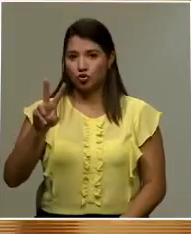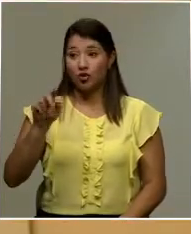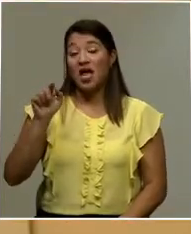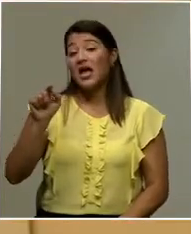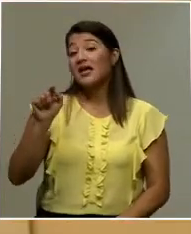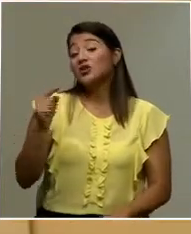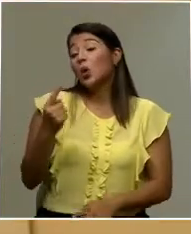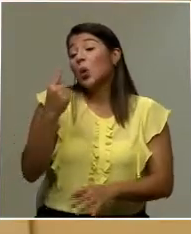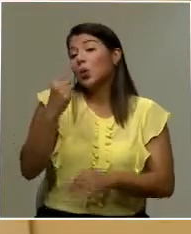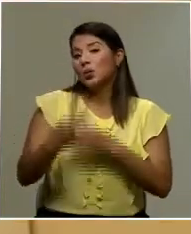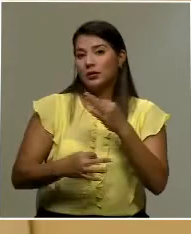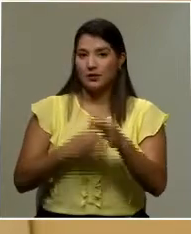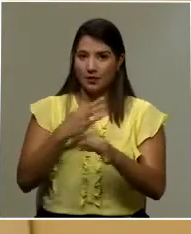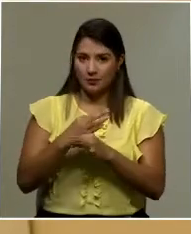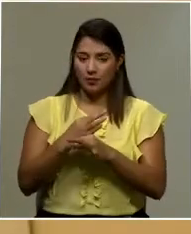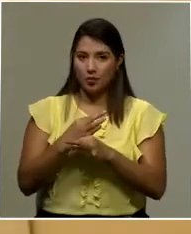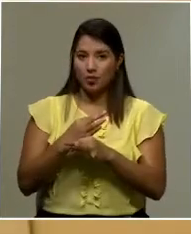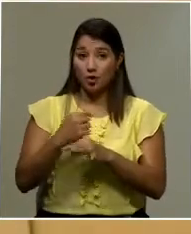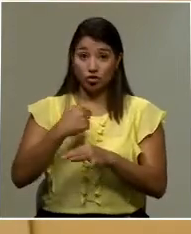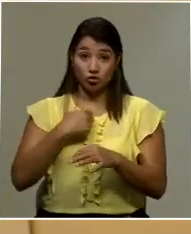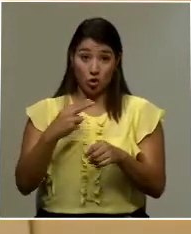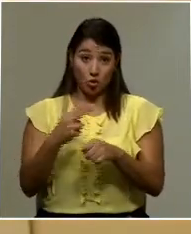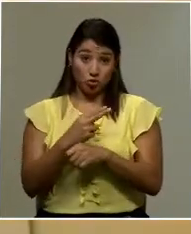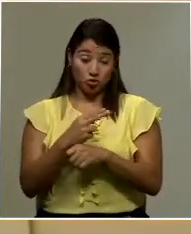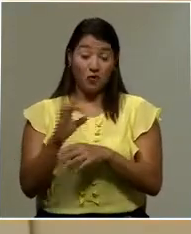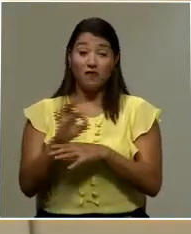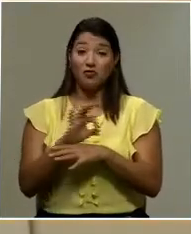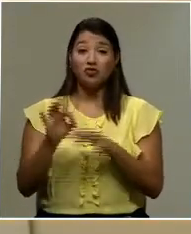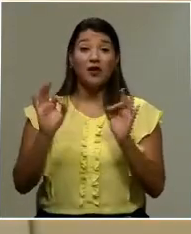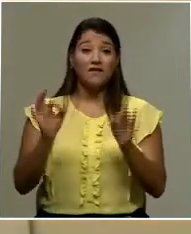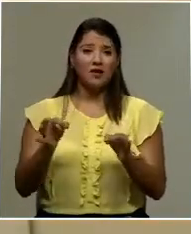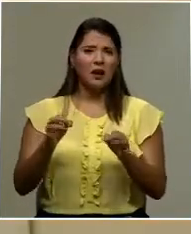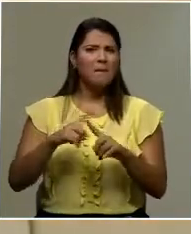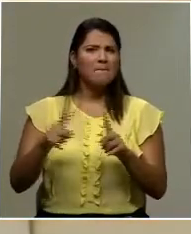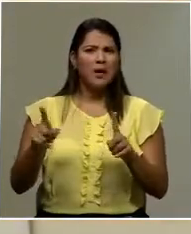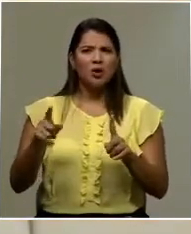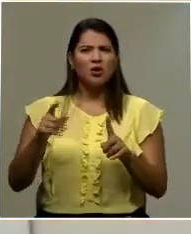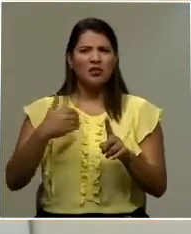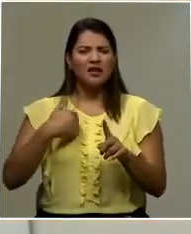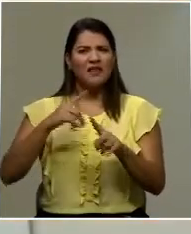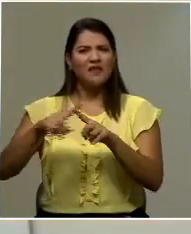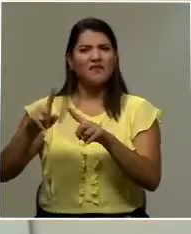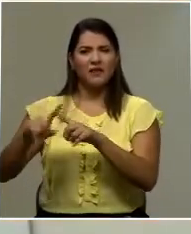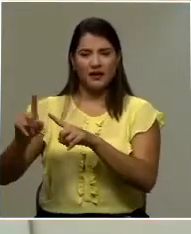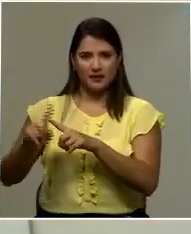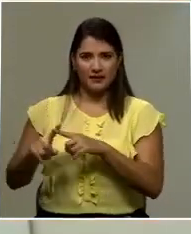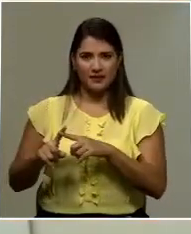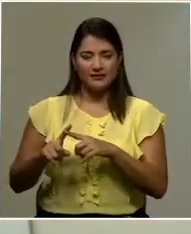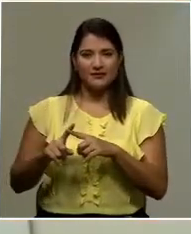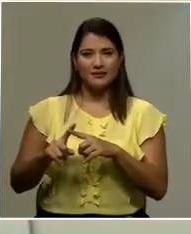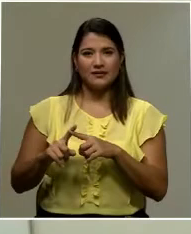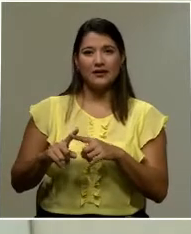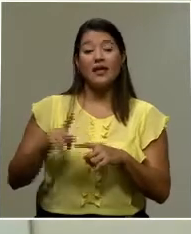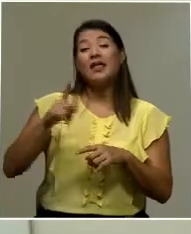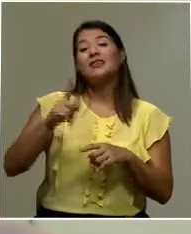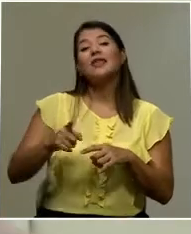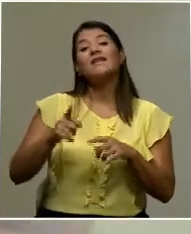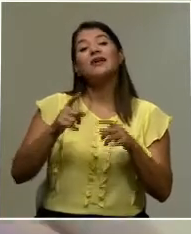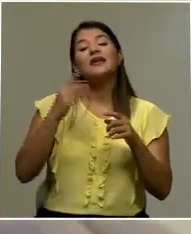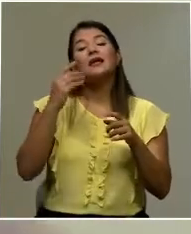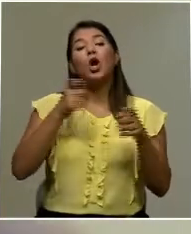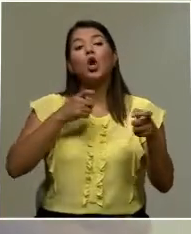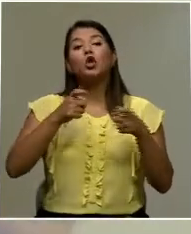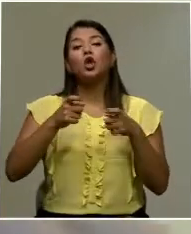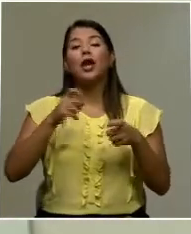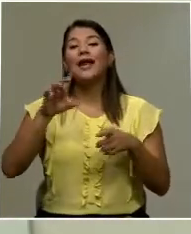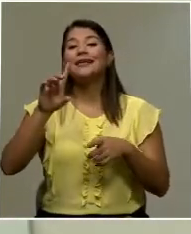en particular que uso yo, que funciona bien, pero hay otros, ¿no? Lo importante es que sea un medidor de dióxido